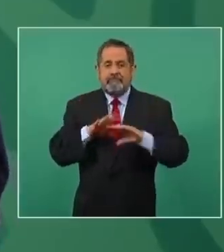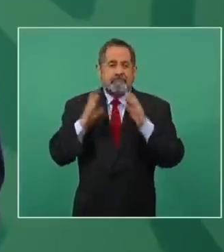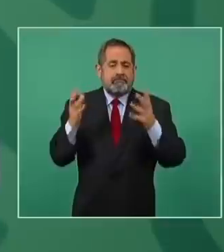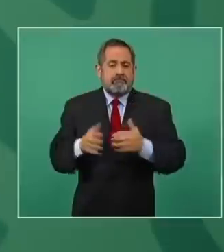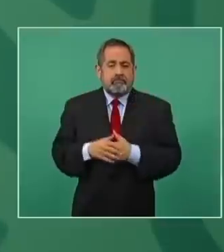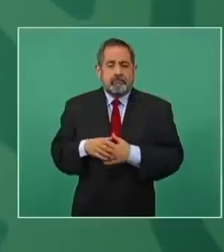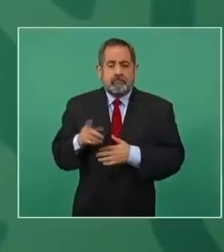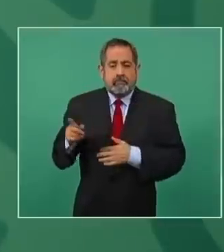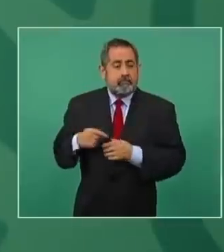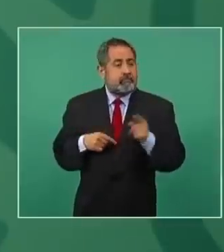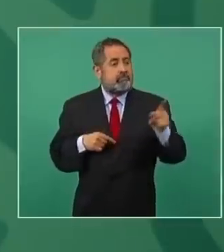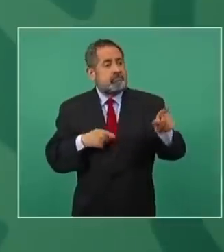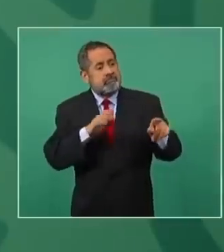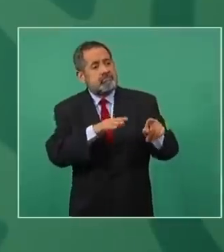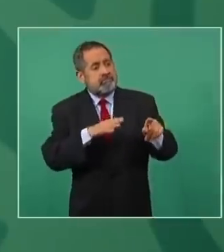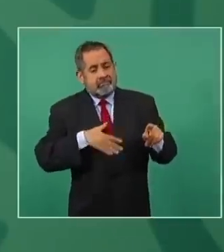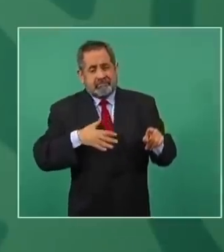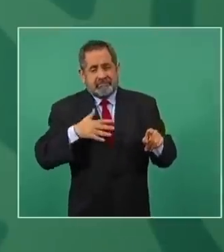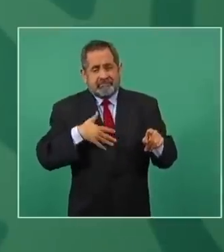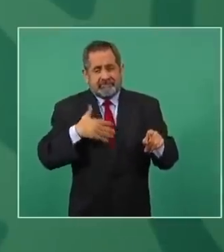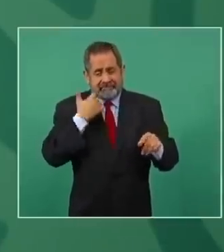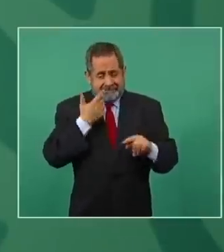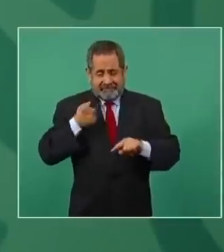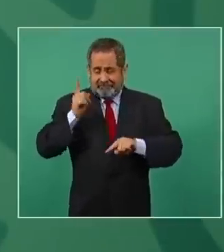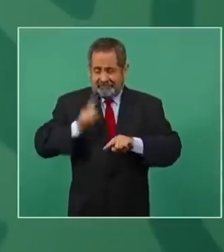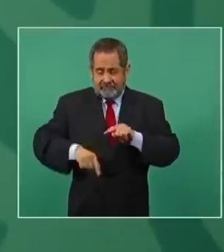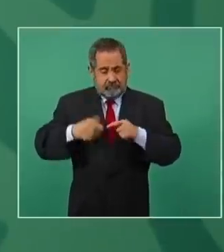me dice me querían quitar el sombrero,